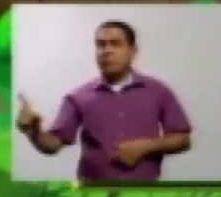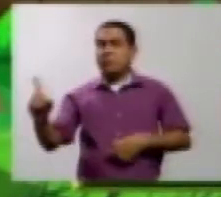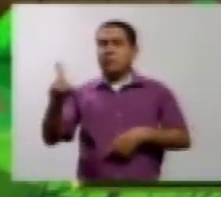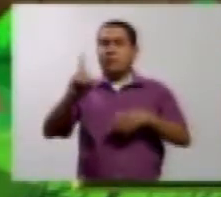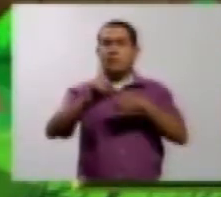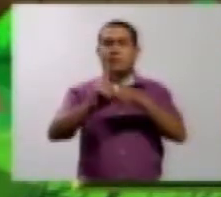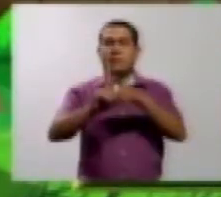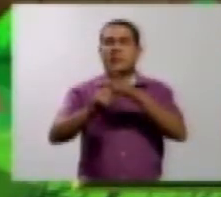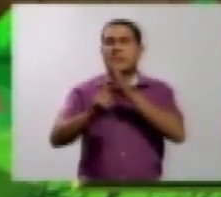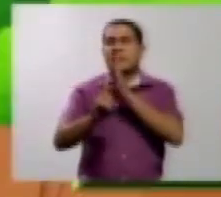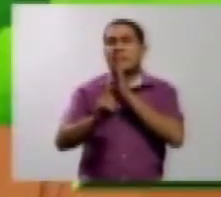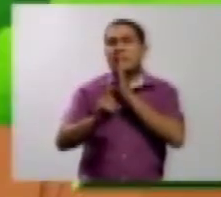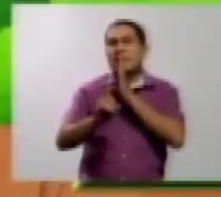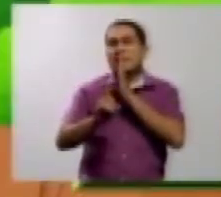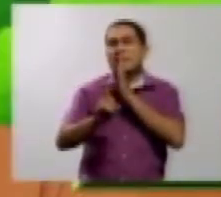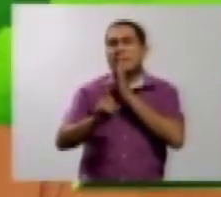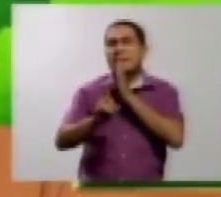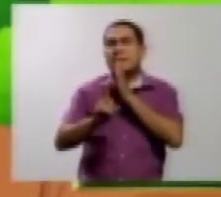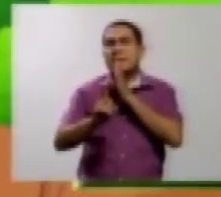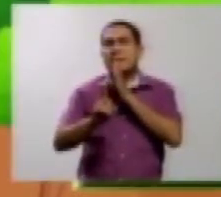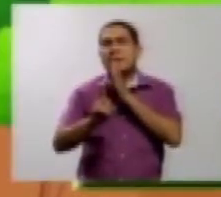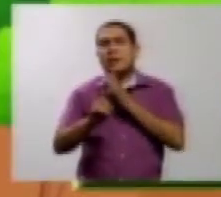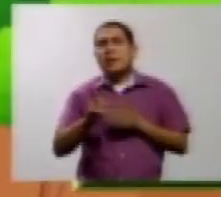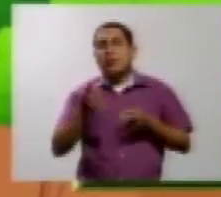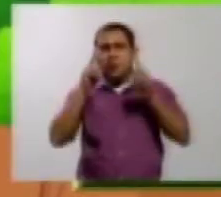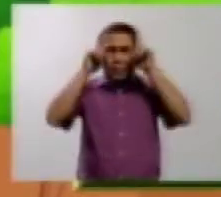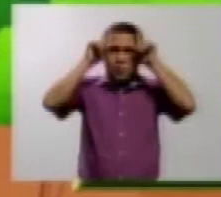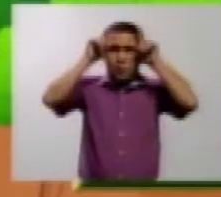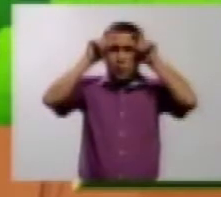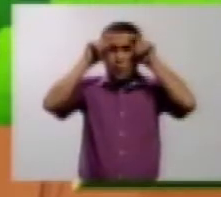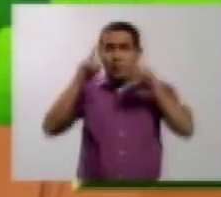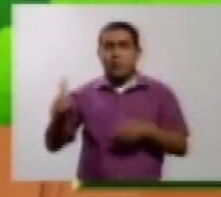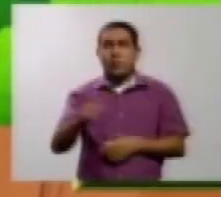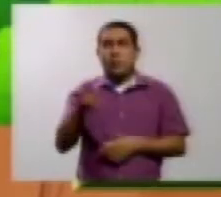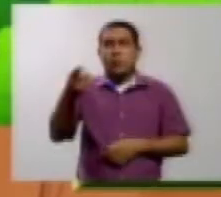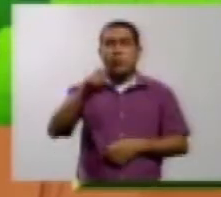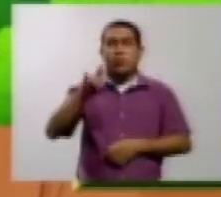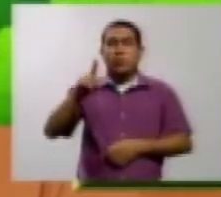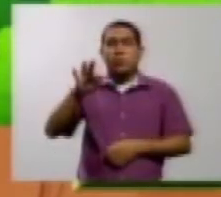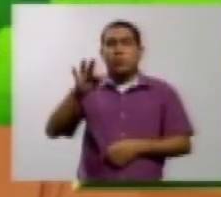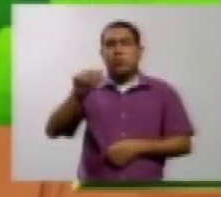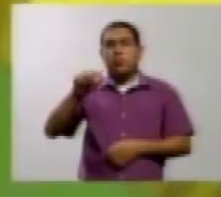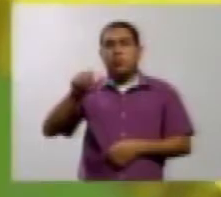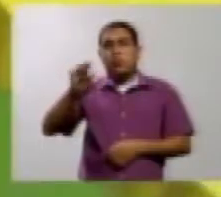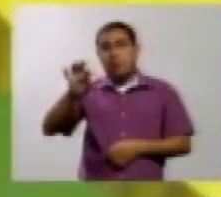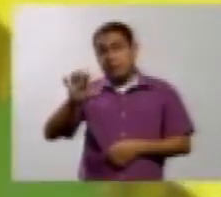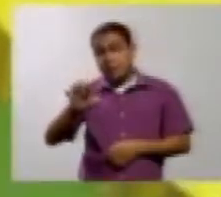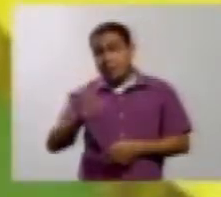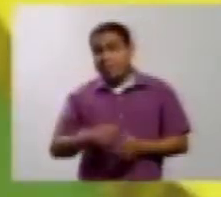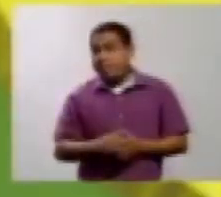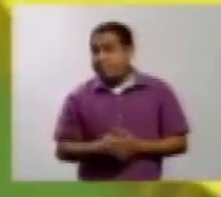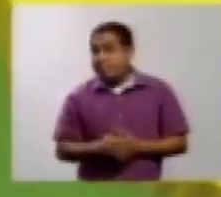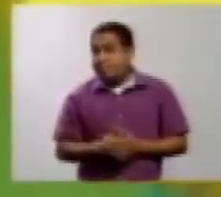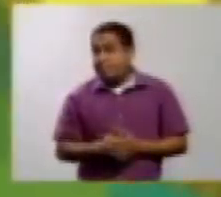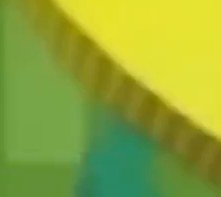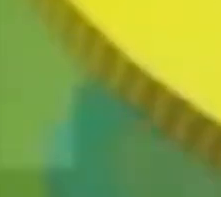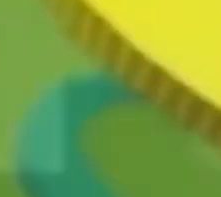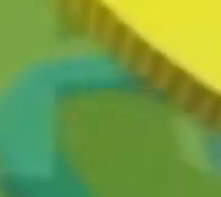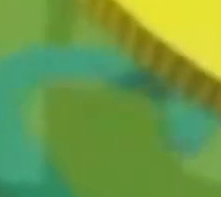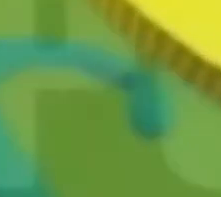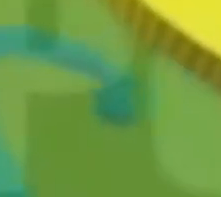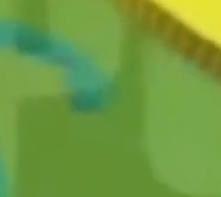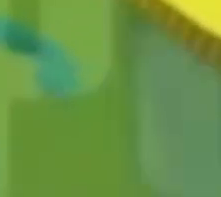era nada más y nada menos la Puguita Bustamante. No contaban con mi astucia.